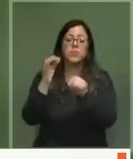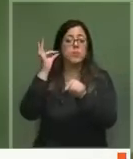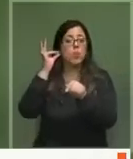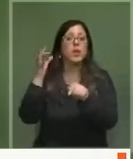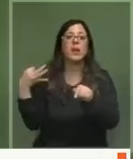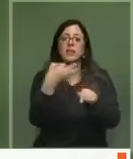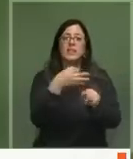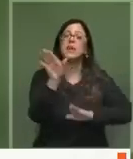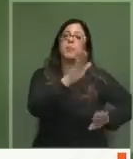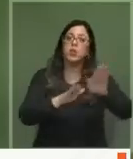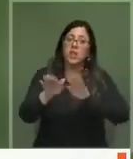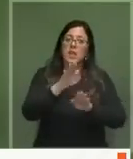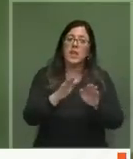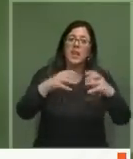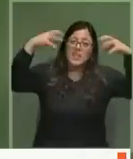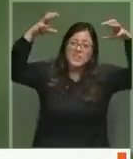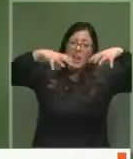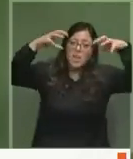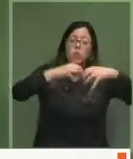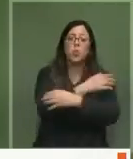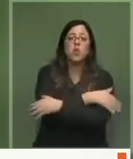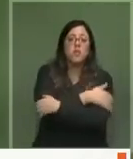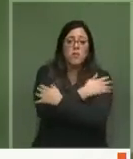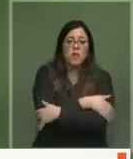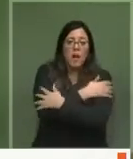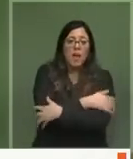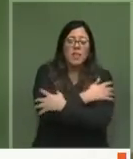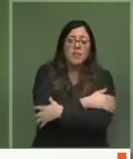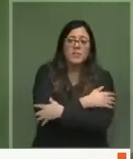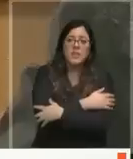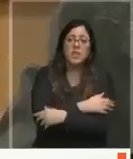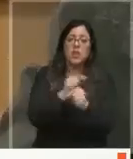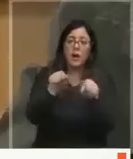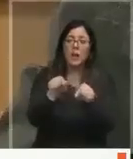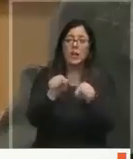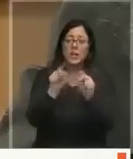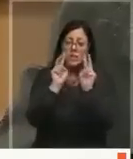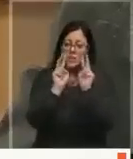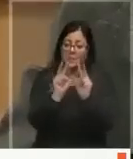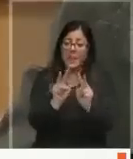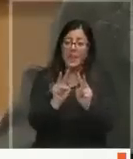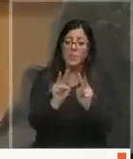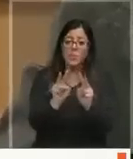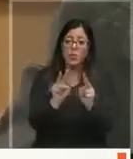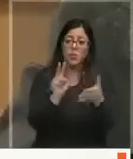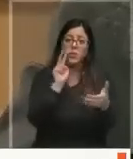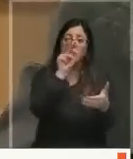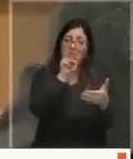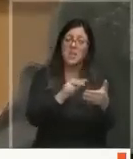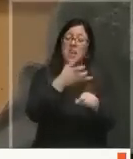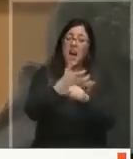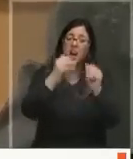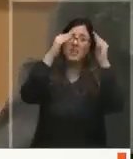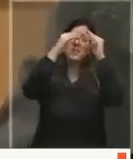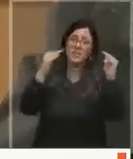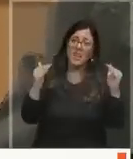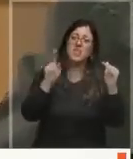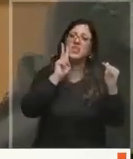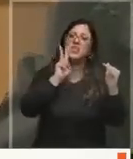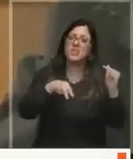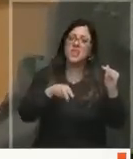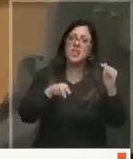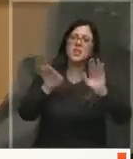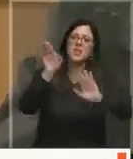la lluvia, del frío, y ahí nosotros vemos que hay techumbres sin protección